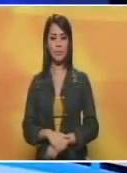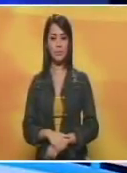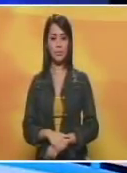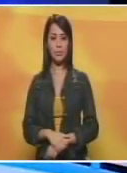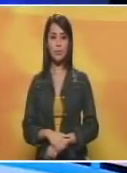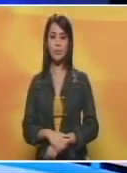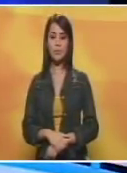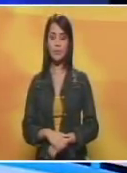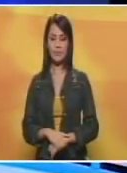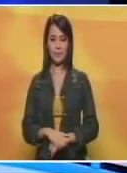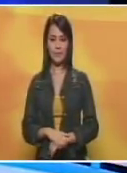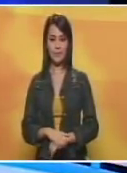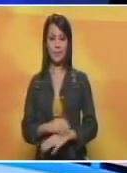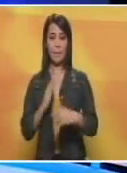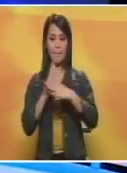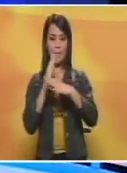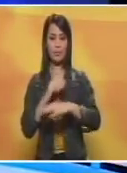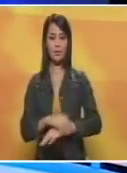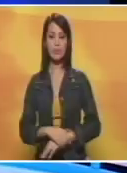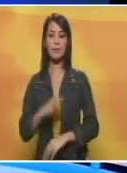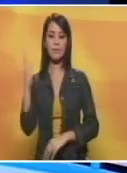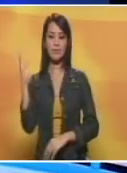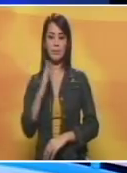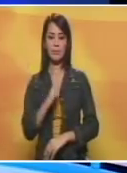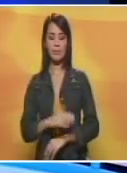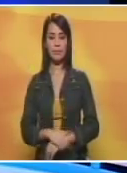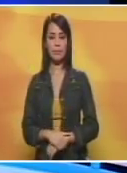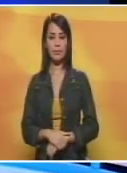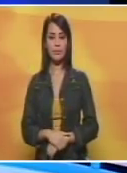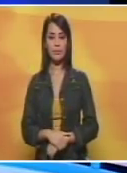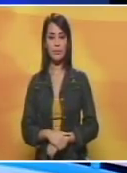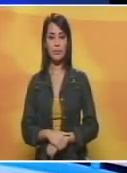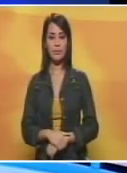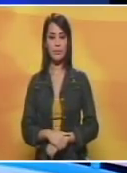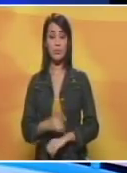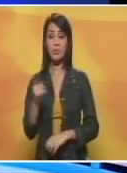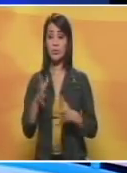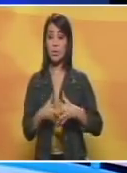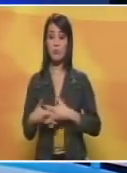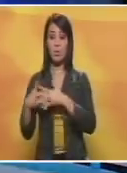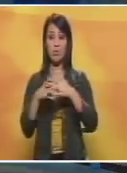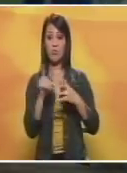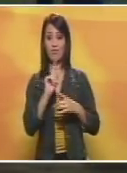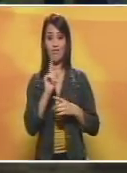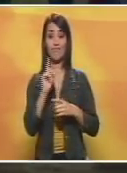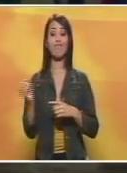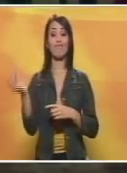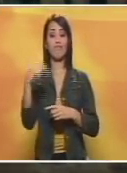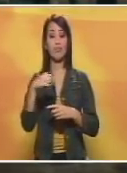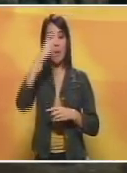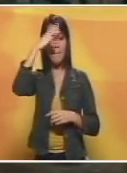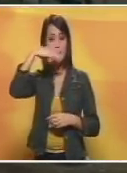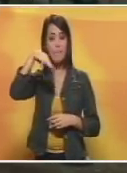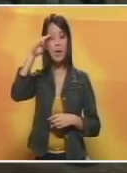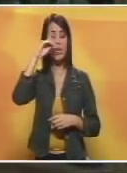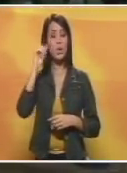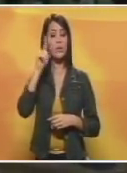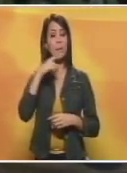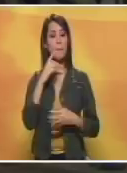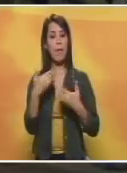amigos momento de hacer nuestra primera pausa al regreso no sólo eeuu méxico también estará